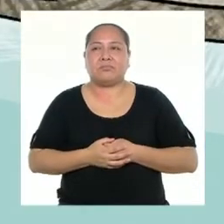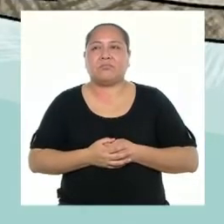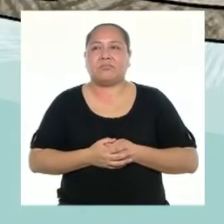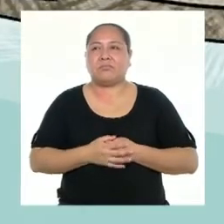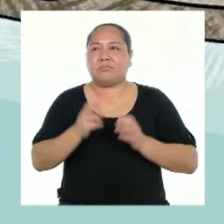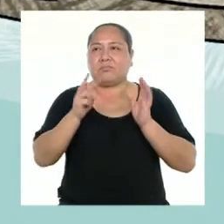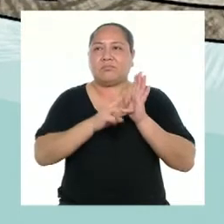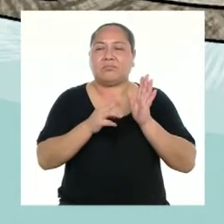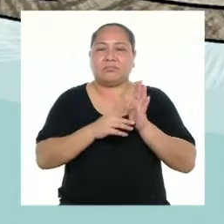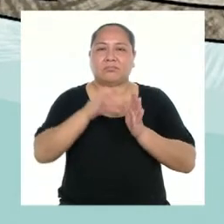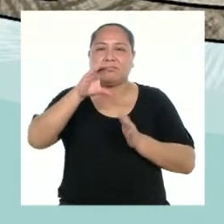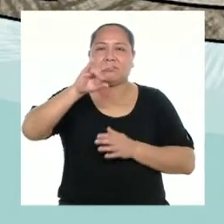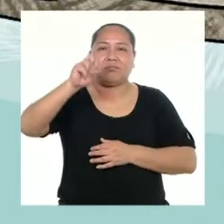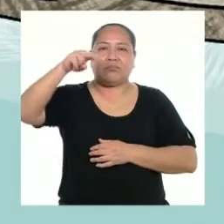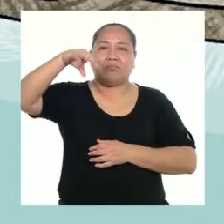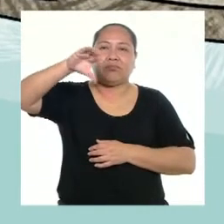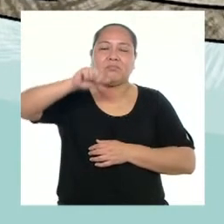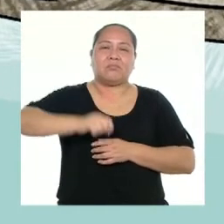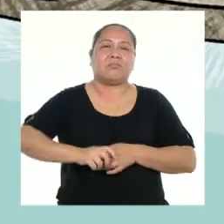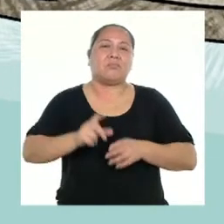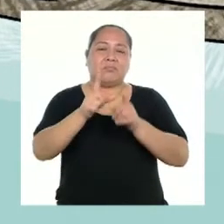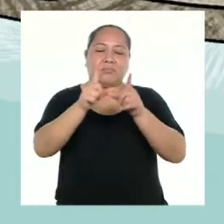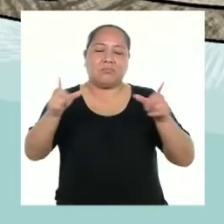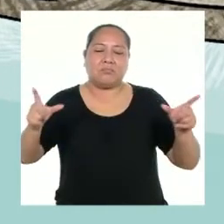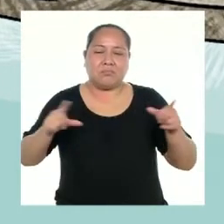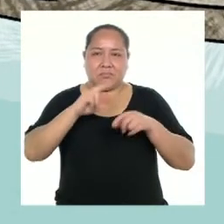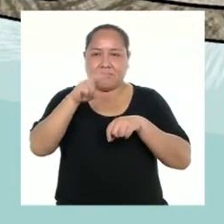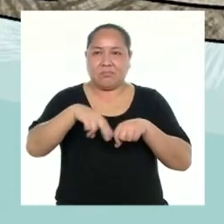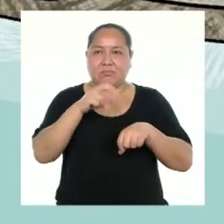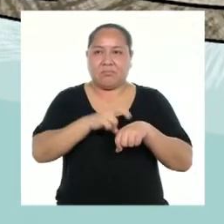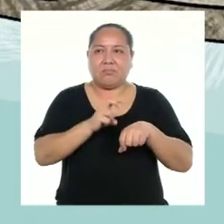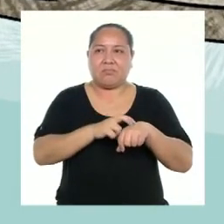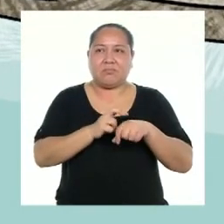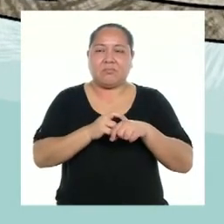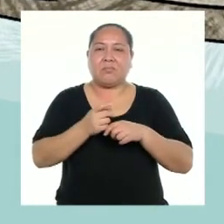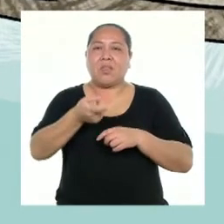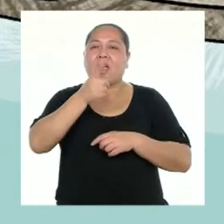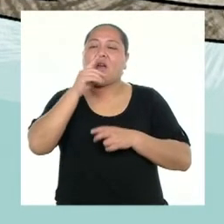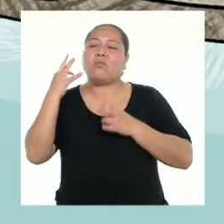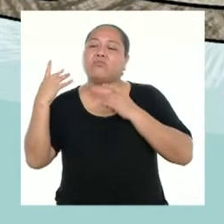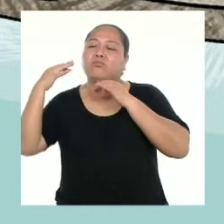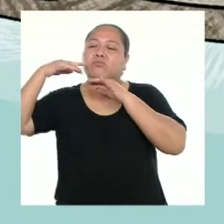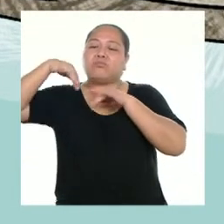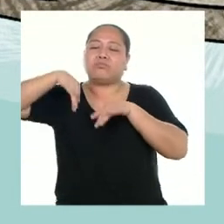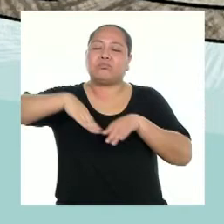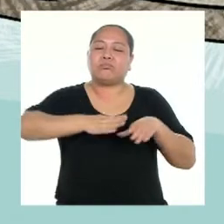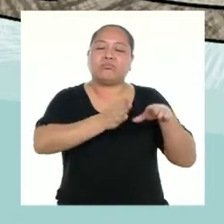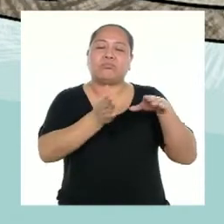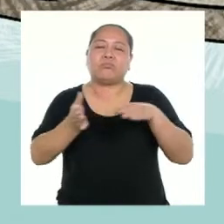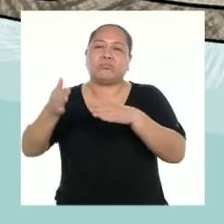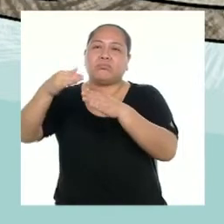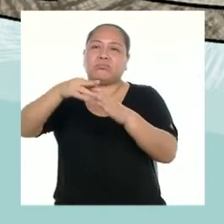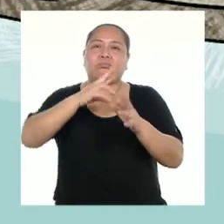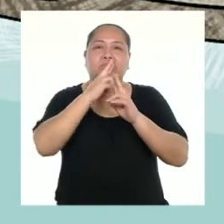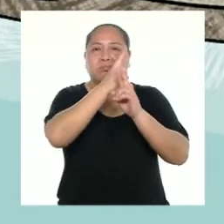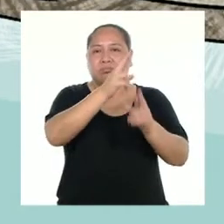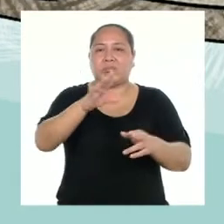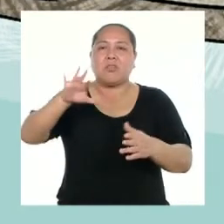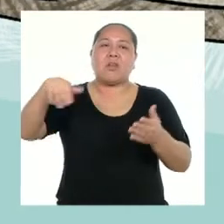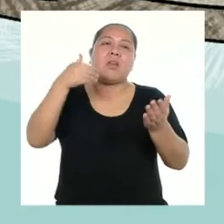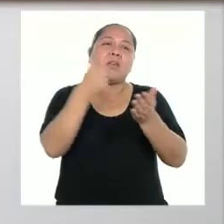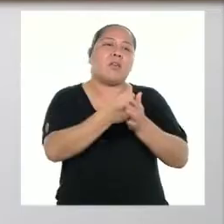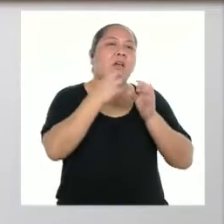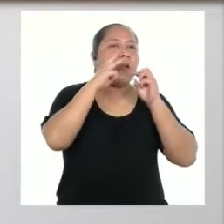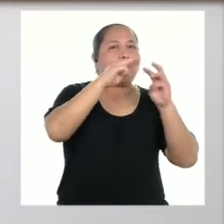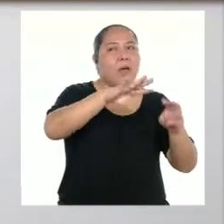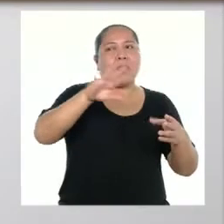O sea, la cuenca representa una fuente natural de captación y concentración de agua superficial que corre por un río y desemboca en un mar o lago,